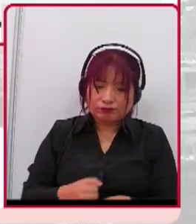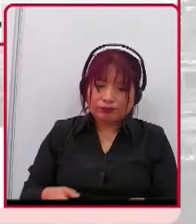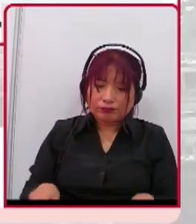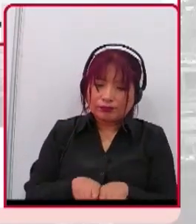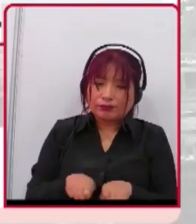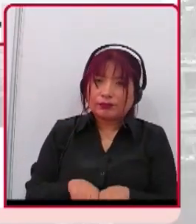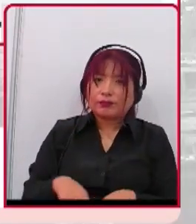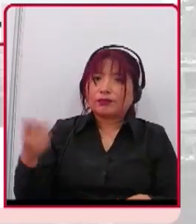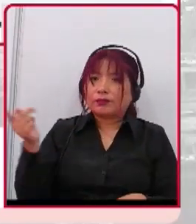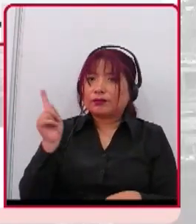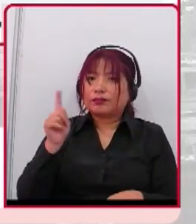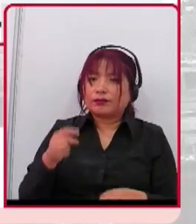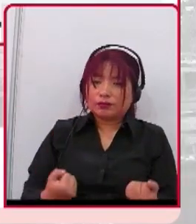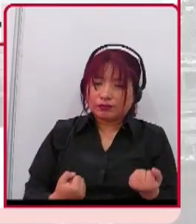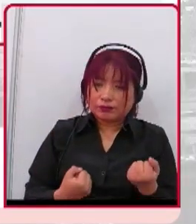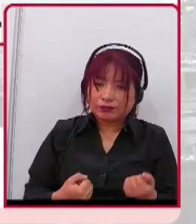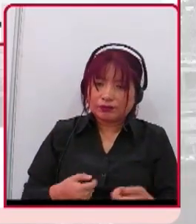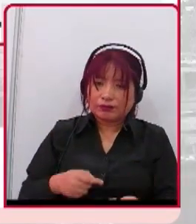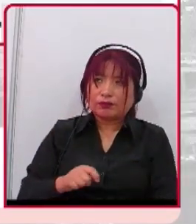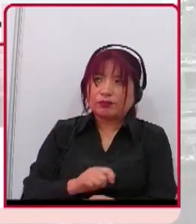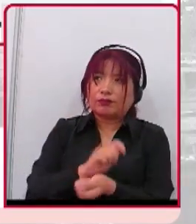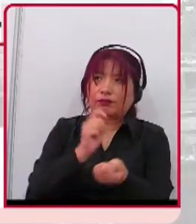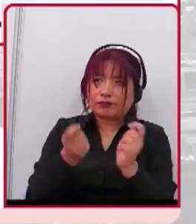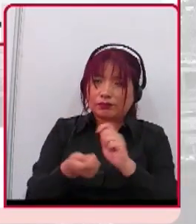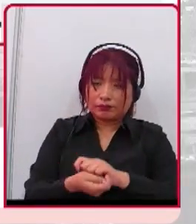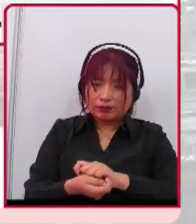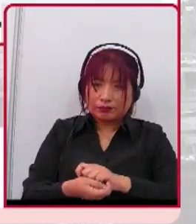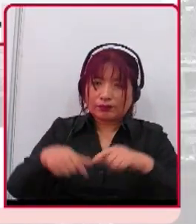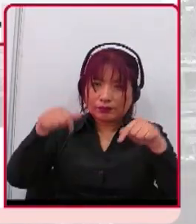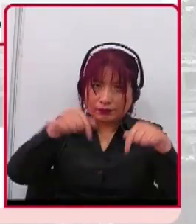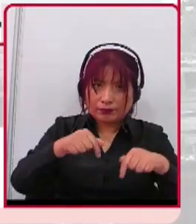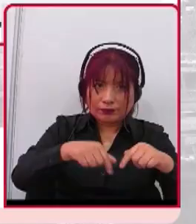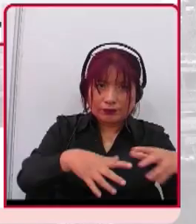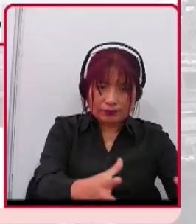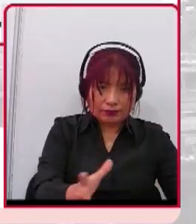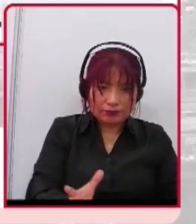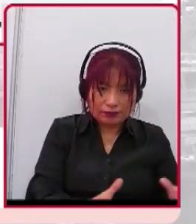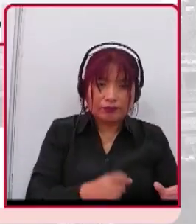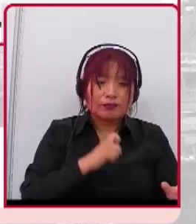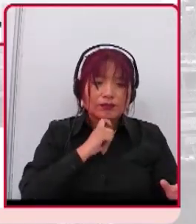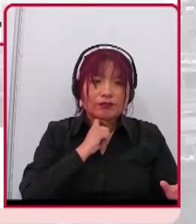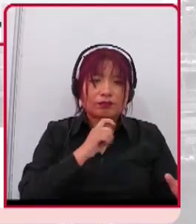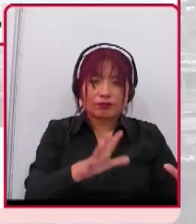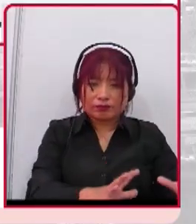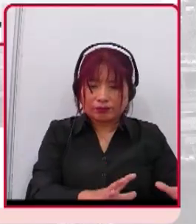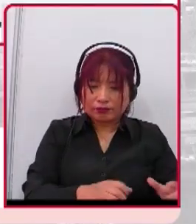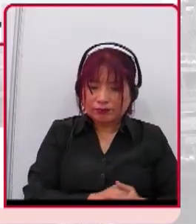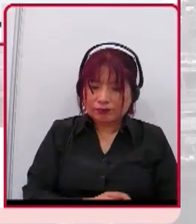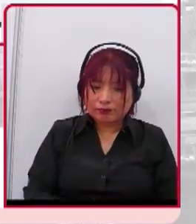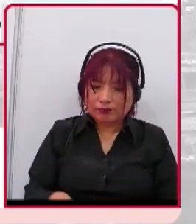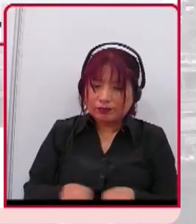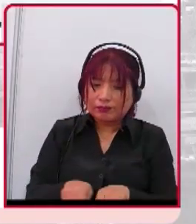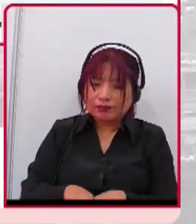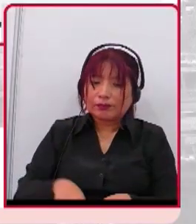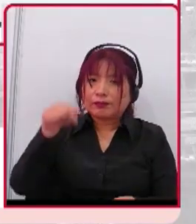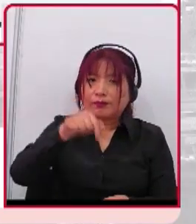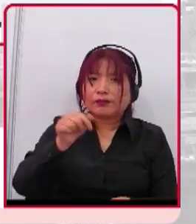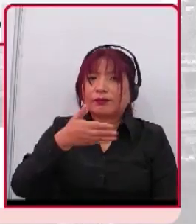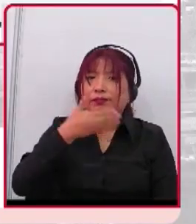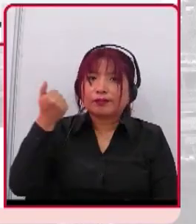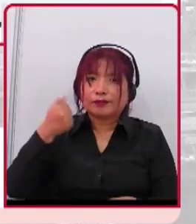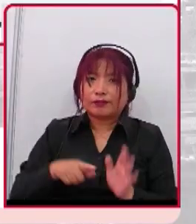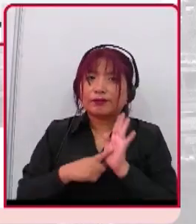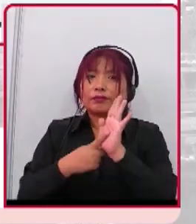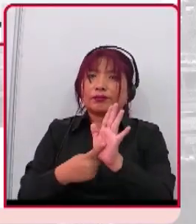sin afectar significativamente la calidad de nuestro concentrado. Nuestra mejora demostrada ha sido